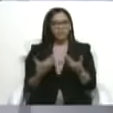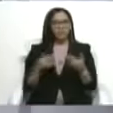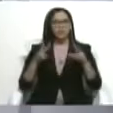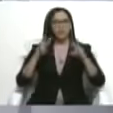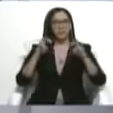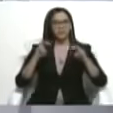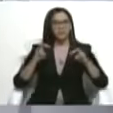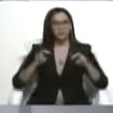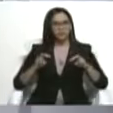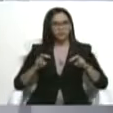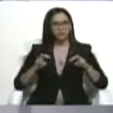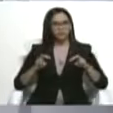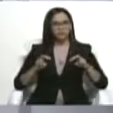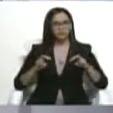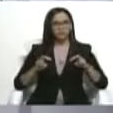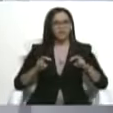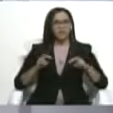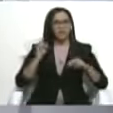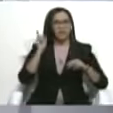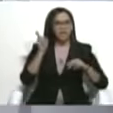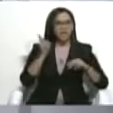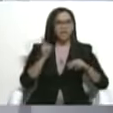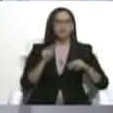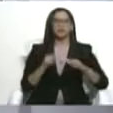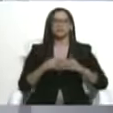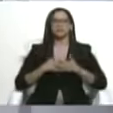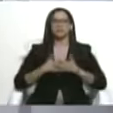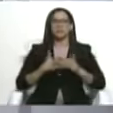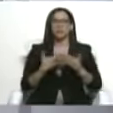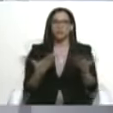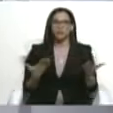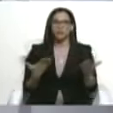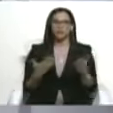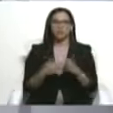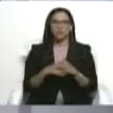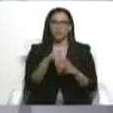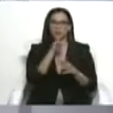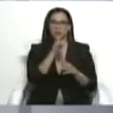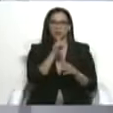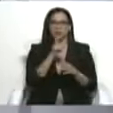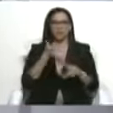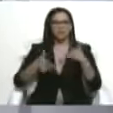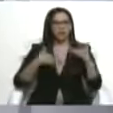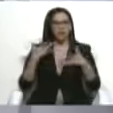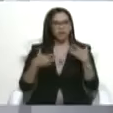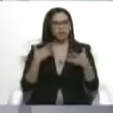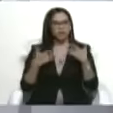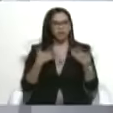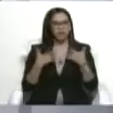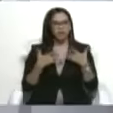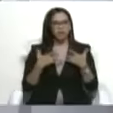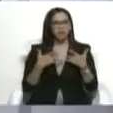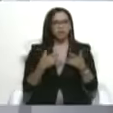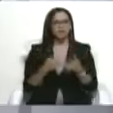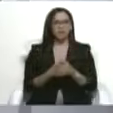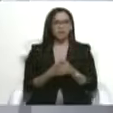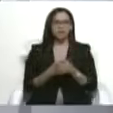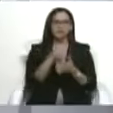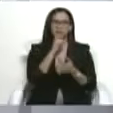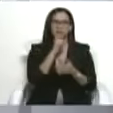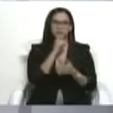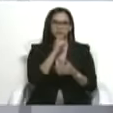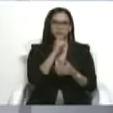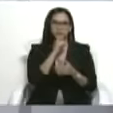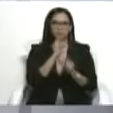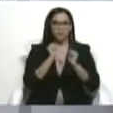investigación, él reveló detalles de esa actitud tan extraña, si te pones a ver, empezando